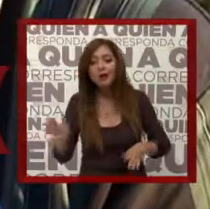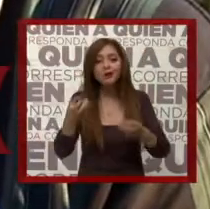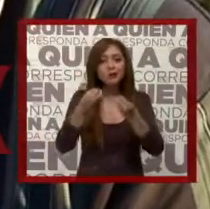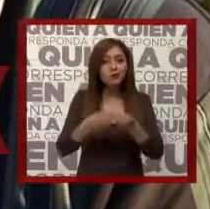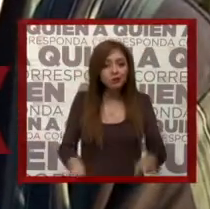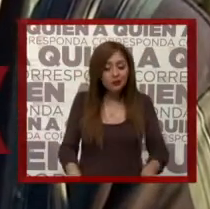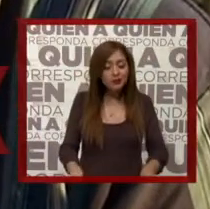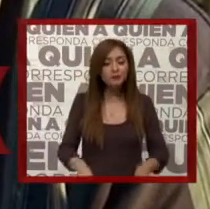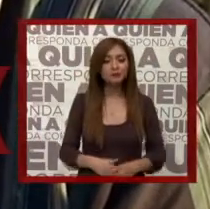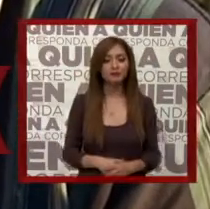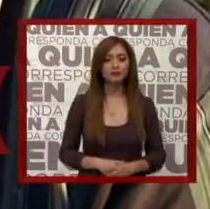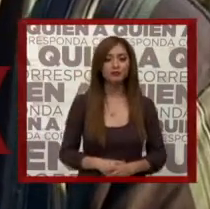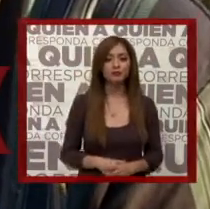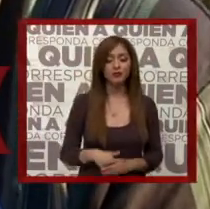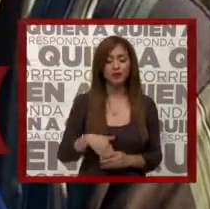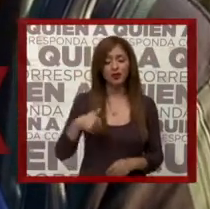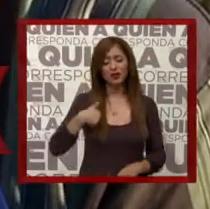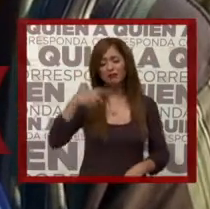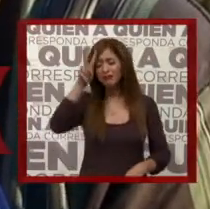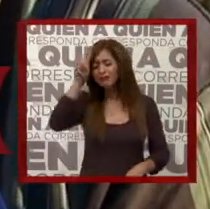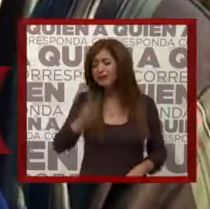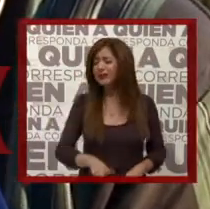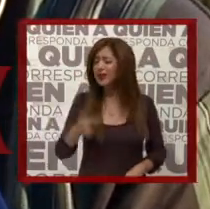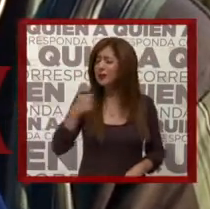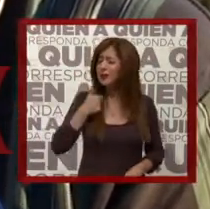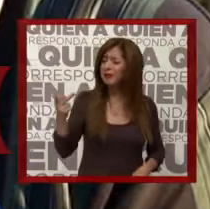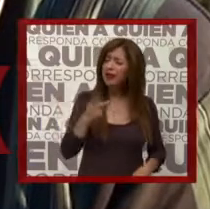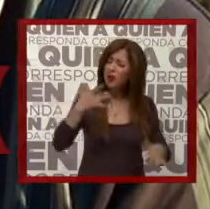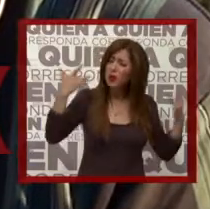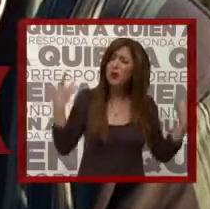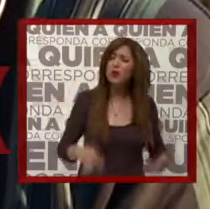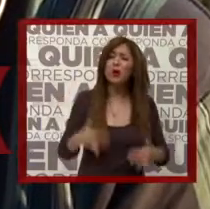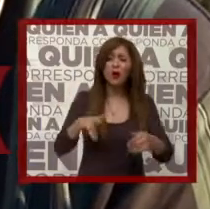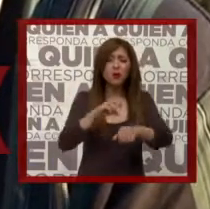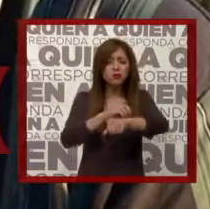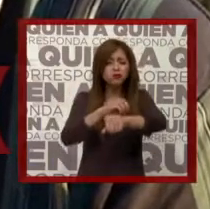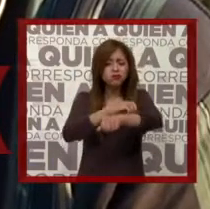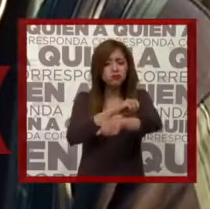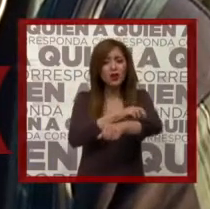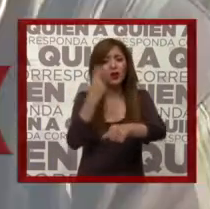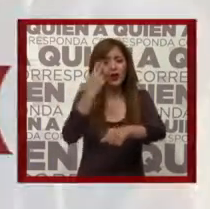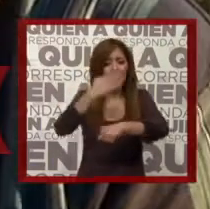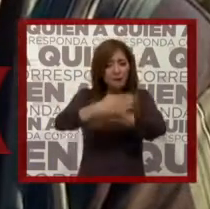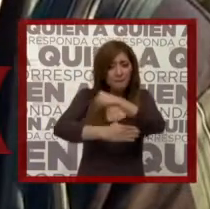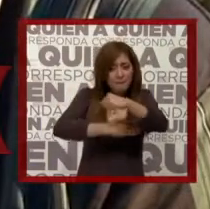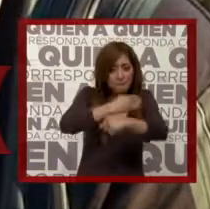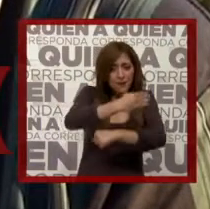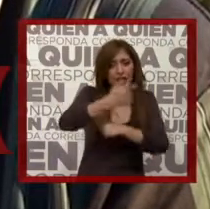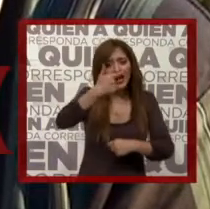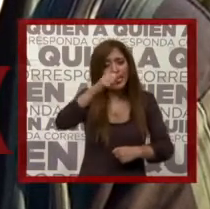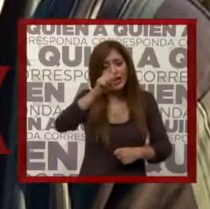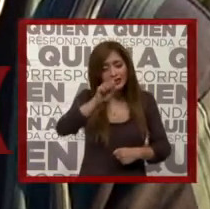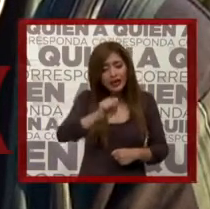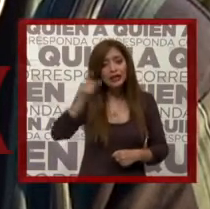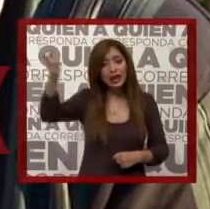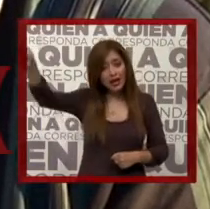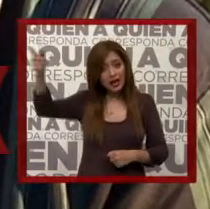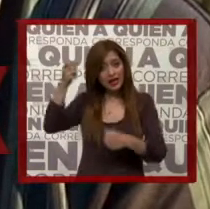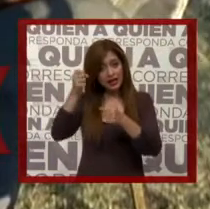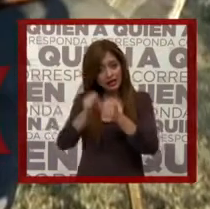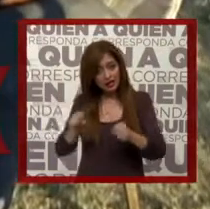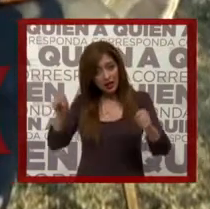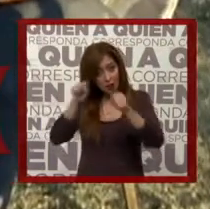más me duelen y pues me hacen falta pues vendas, gasas. En el seguro me ponían unos